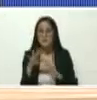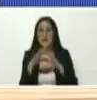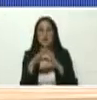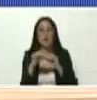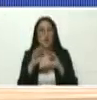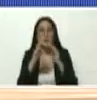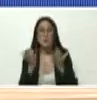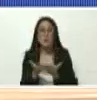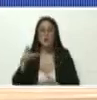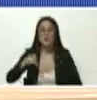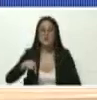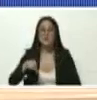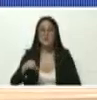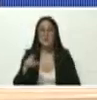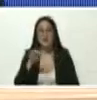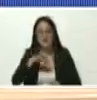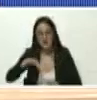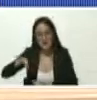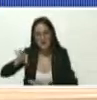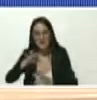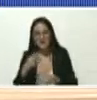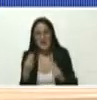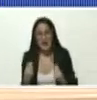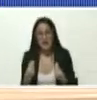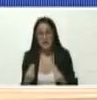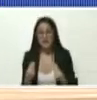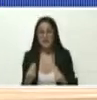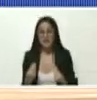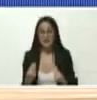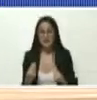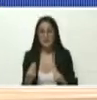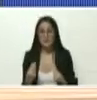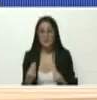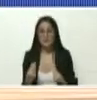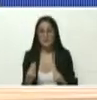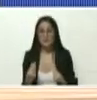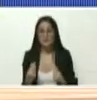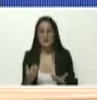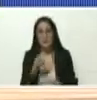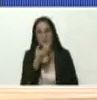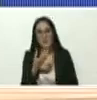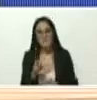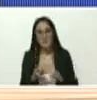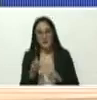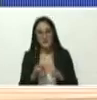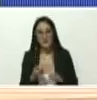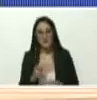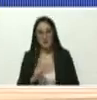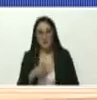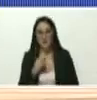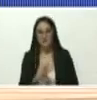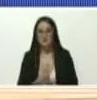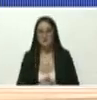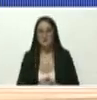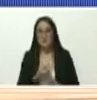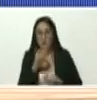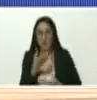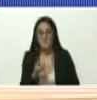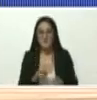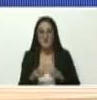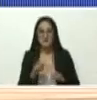el mundo necesitan fertilizantes de calidad y a buen precio, lo tengo que decir, y a buen